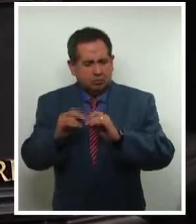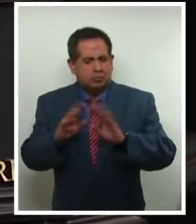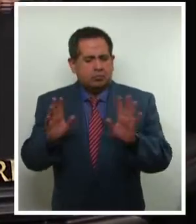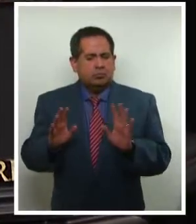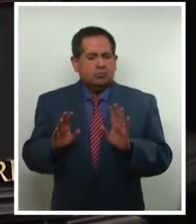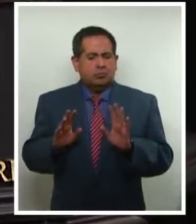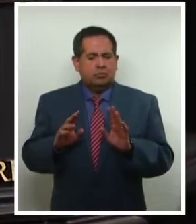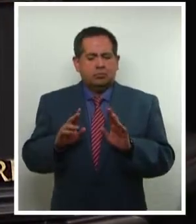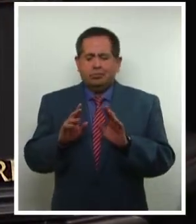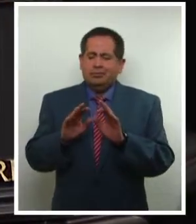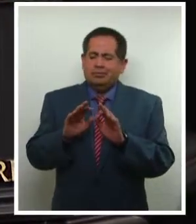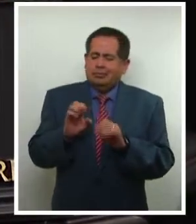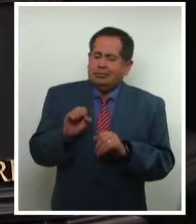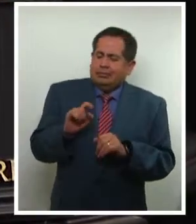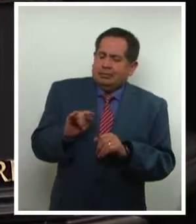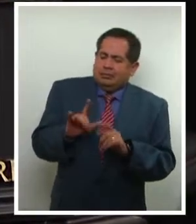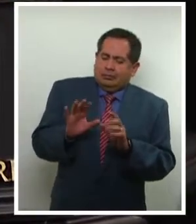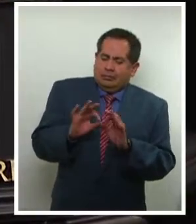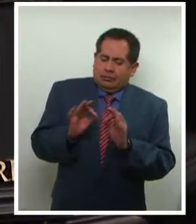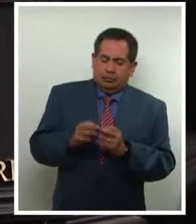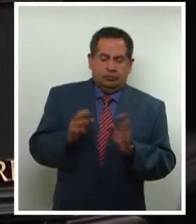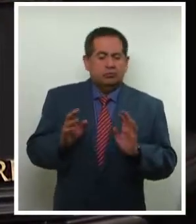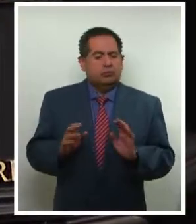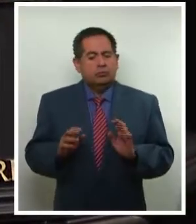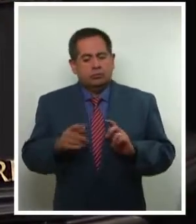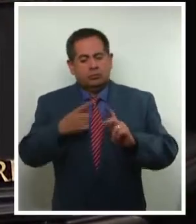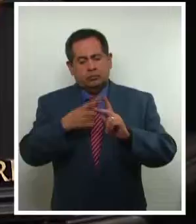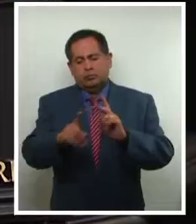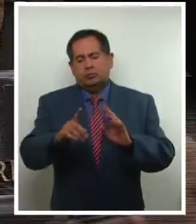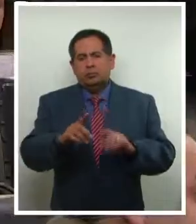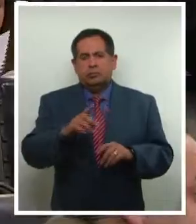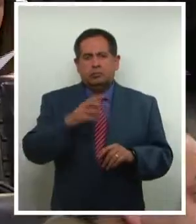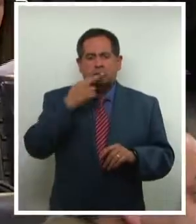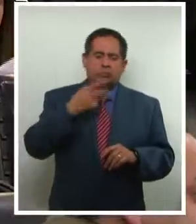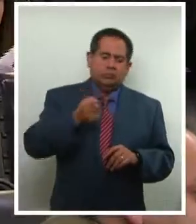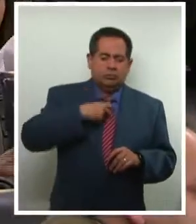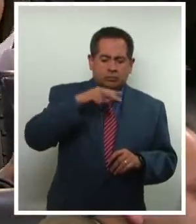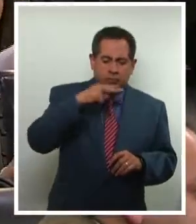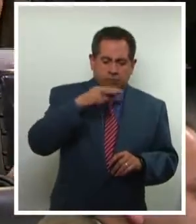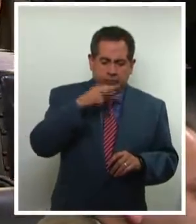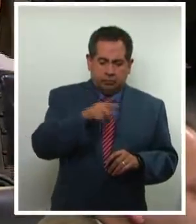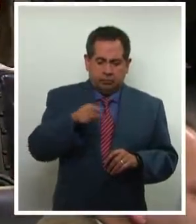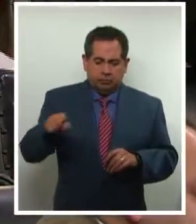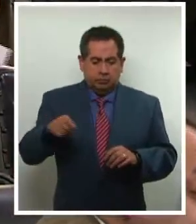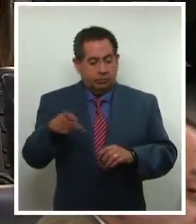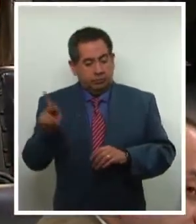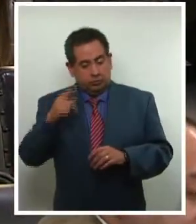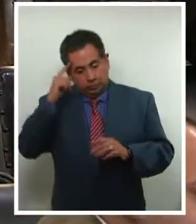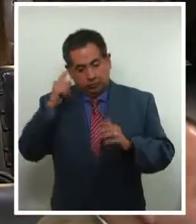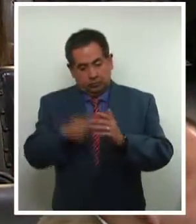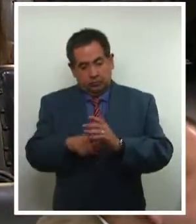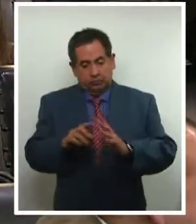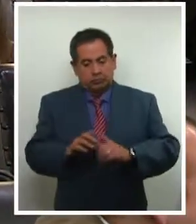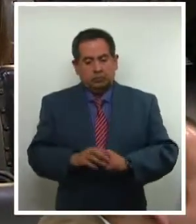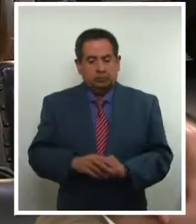un problema de estilo. Creo que es más correcto comenzar por un verbo. Ahora, ¿por qué no hacemos